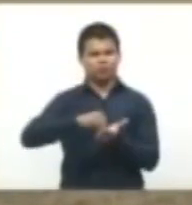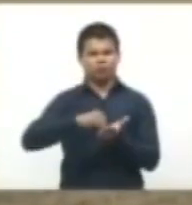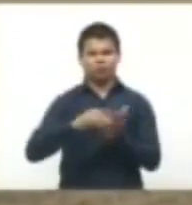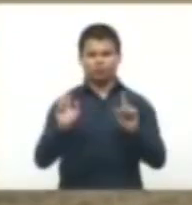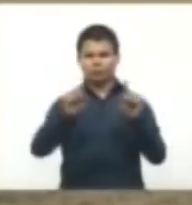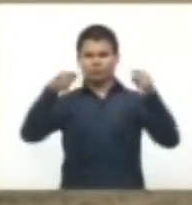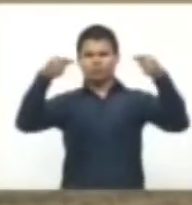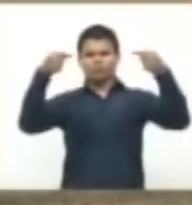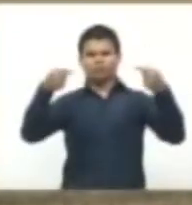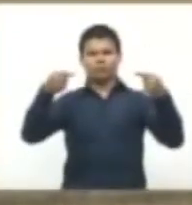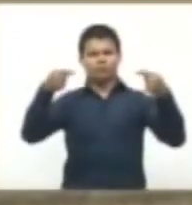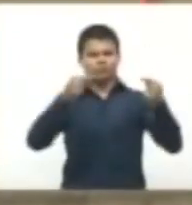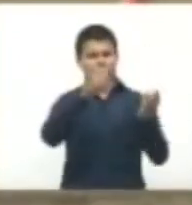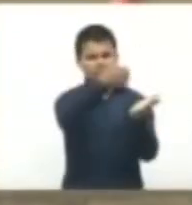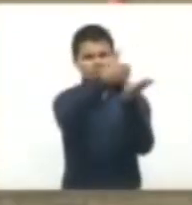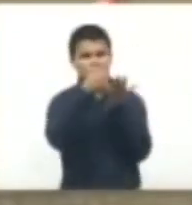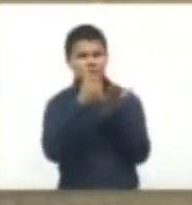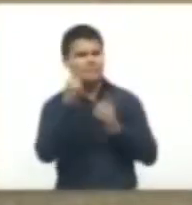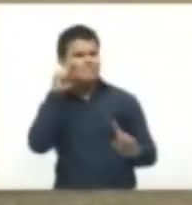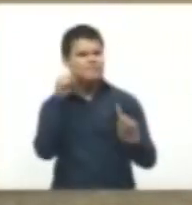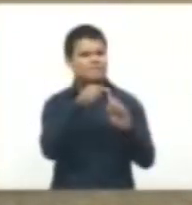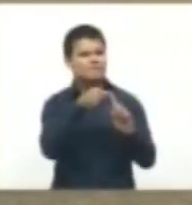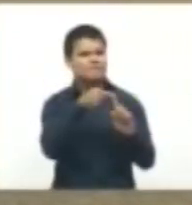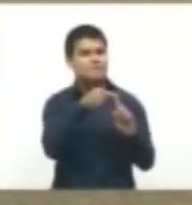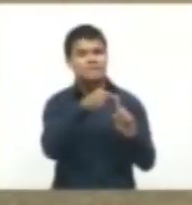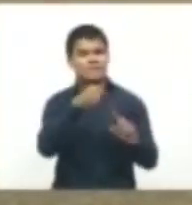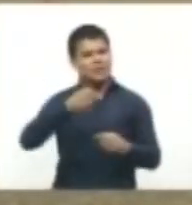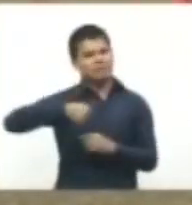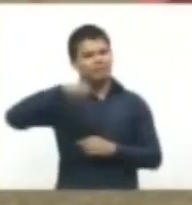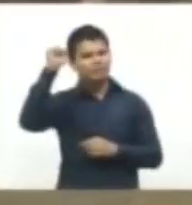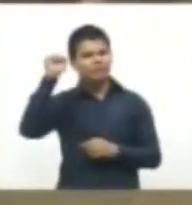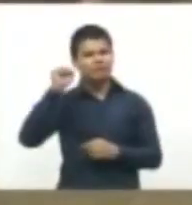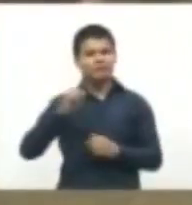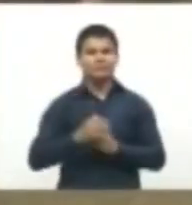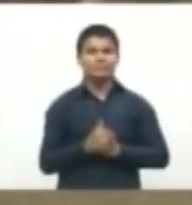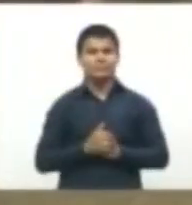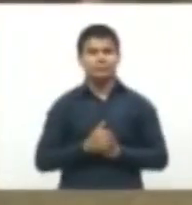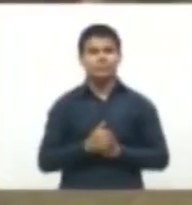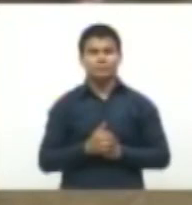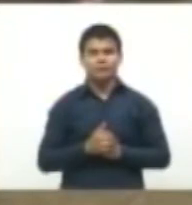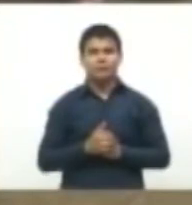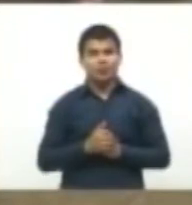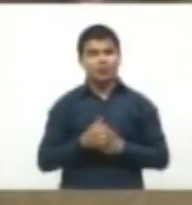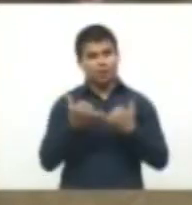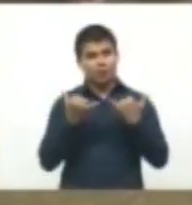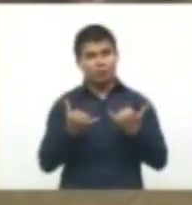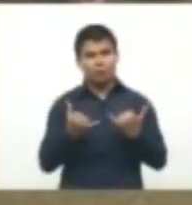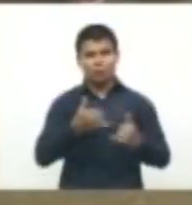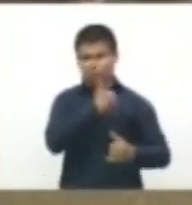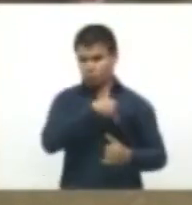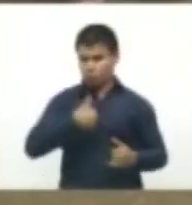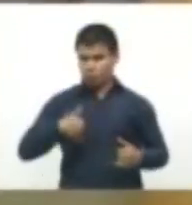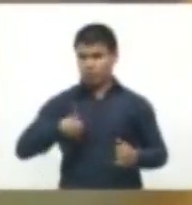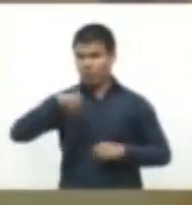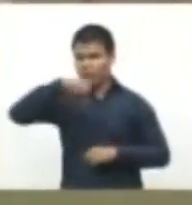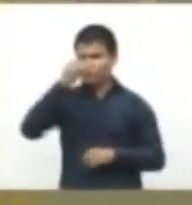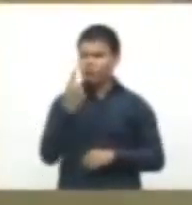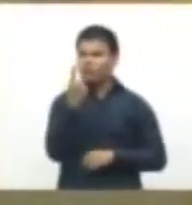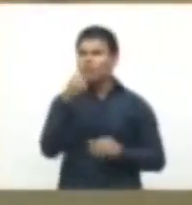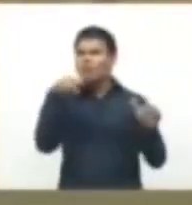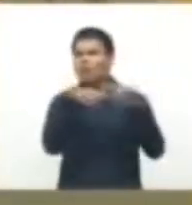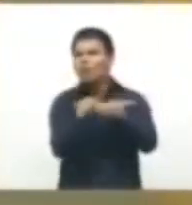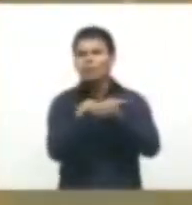Copa Libertadores es el objetivo de Alberto Gamero y sus dirigidos. Aunque la ventaja la tengan los rojiblancos tras el gol conseguido